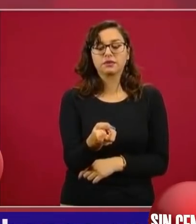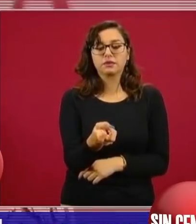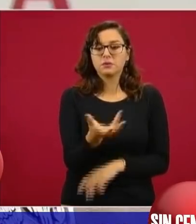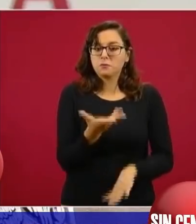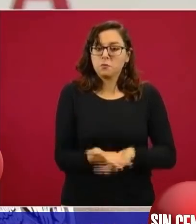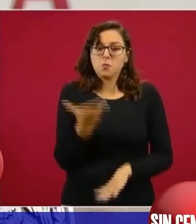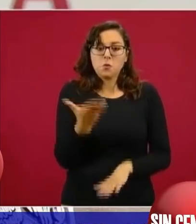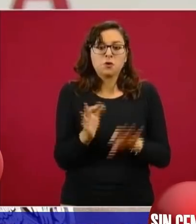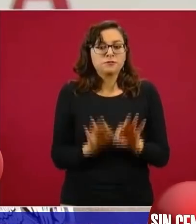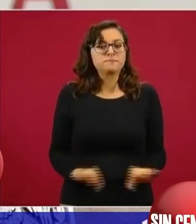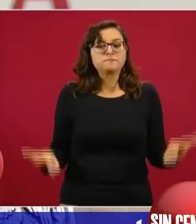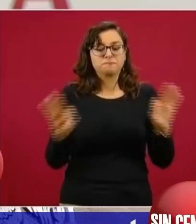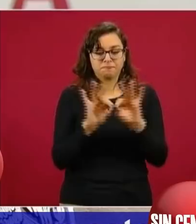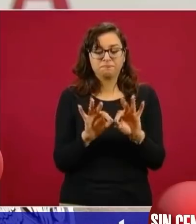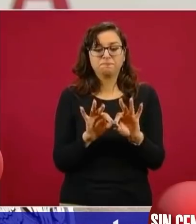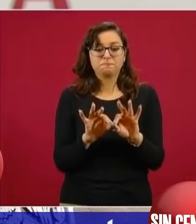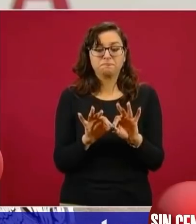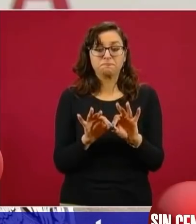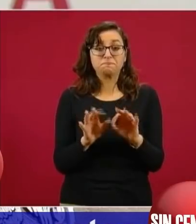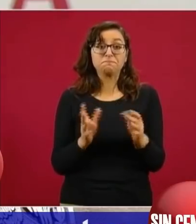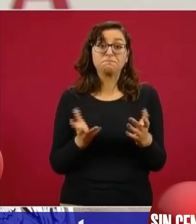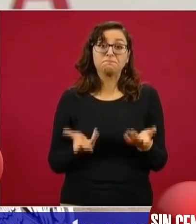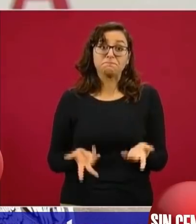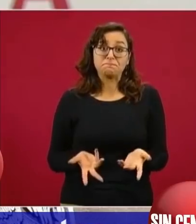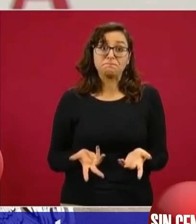muy importante y